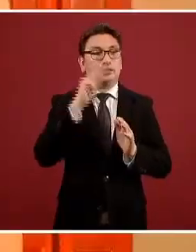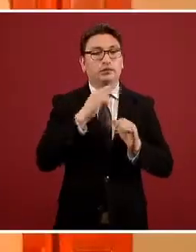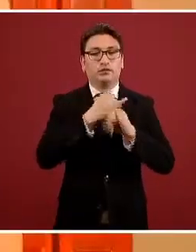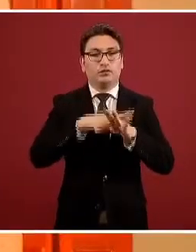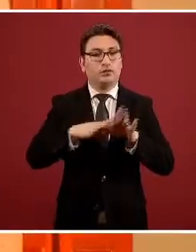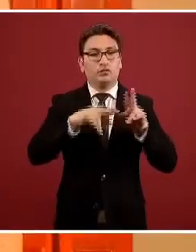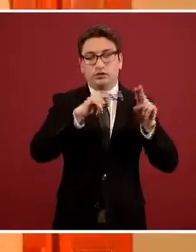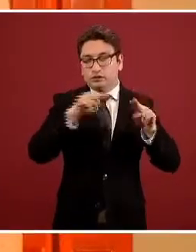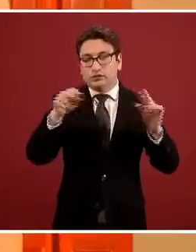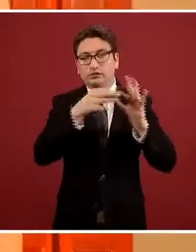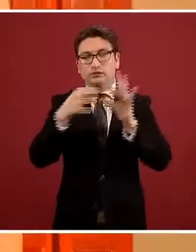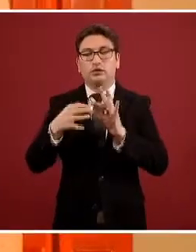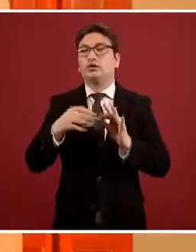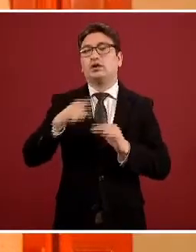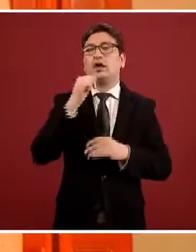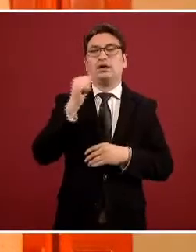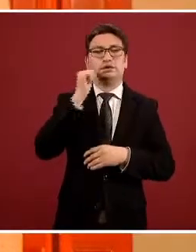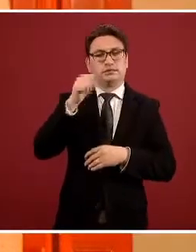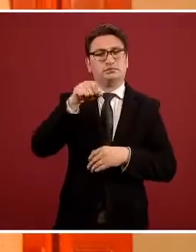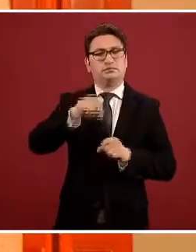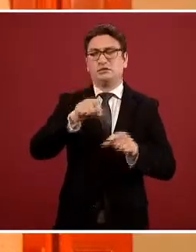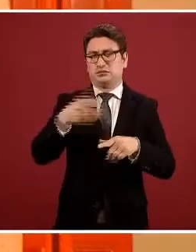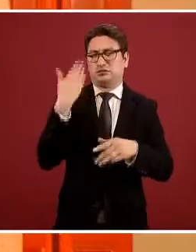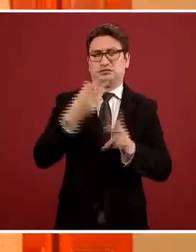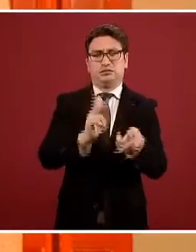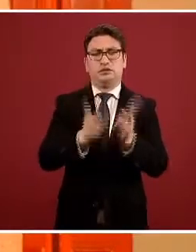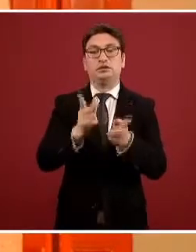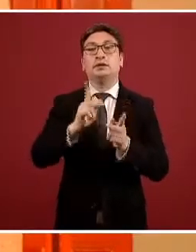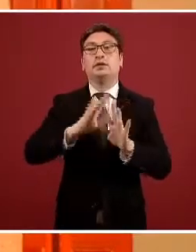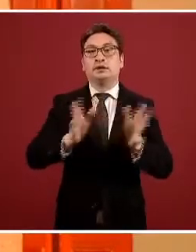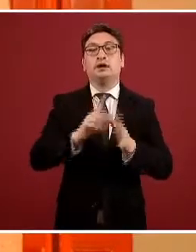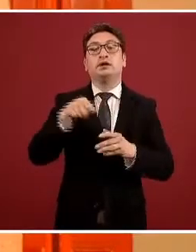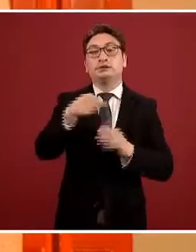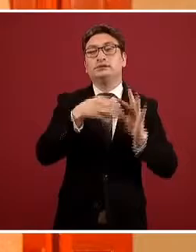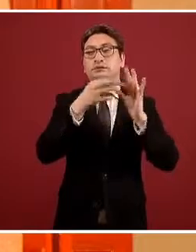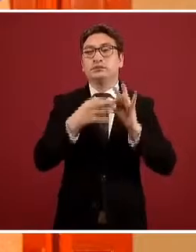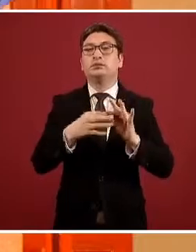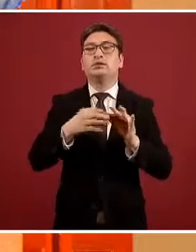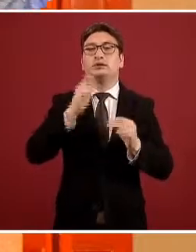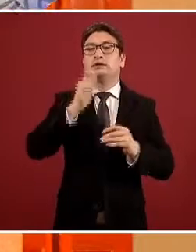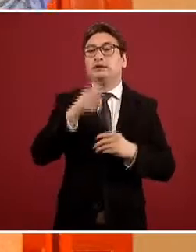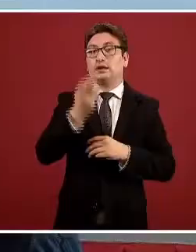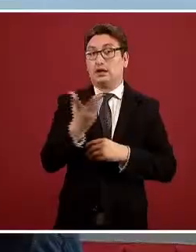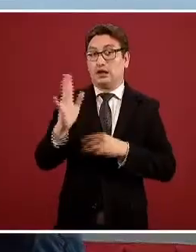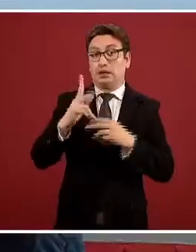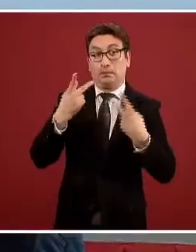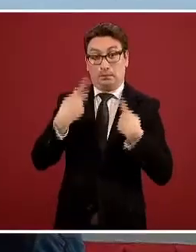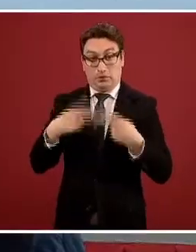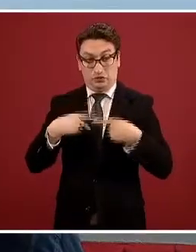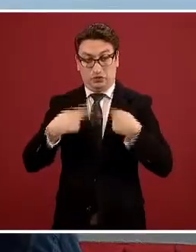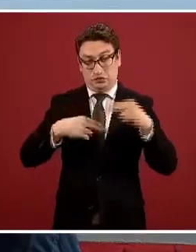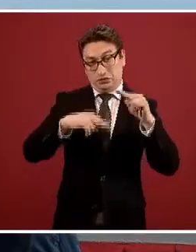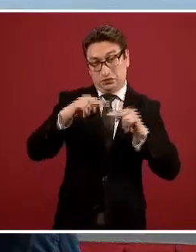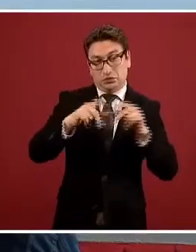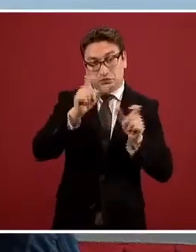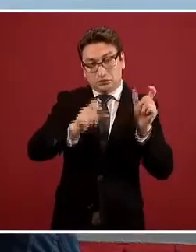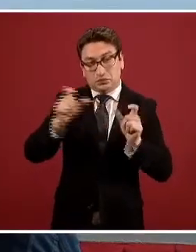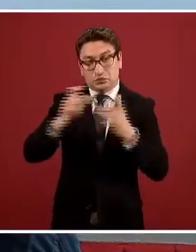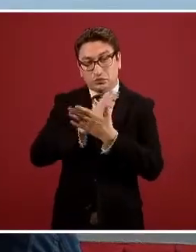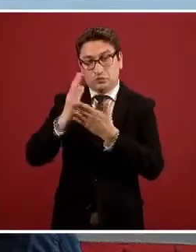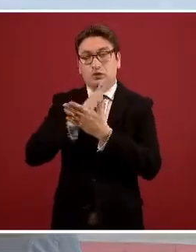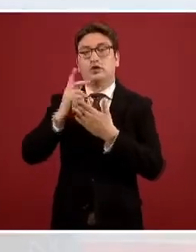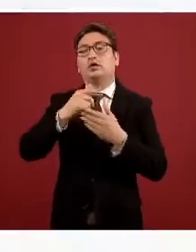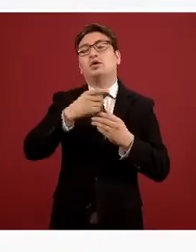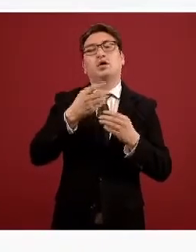ningún detalle ahora, ayer hablábamos de esto, simplemente para indicar que las personas que se clasifican desde el punto de vista